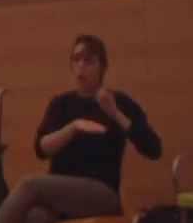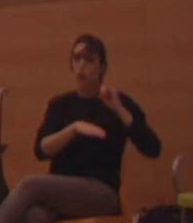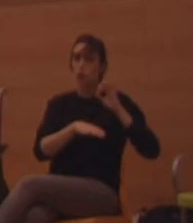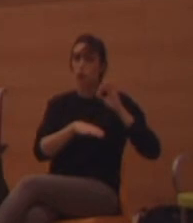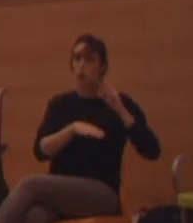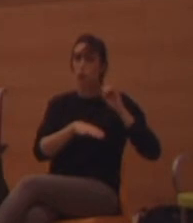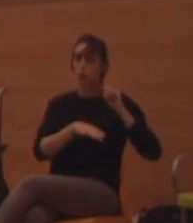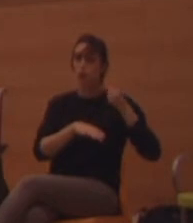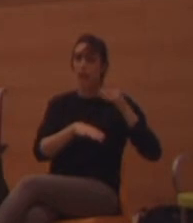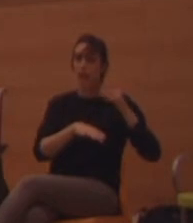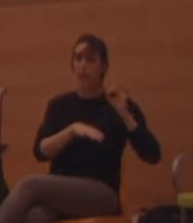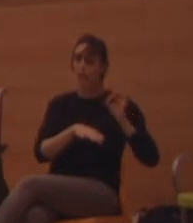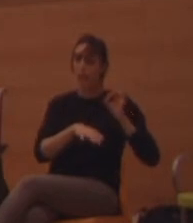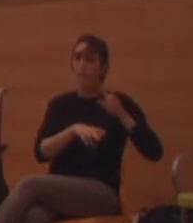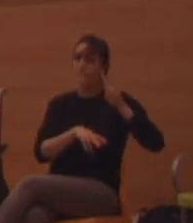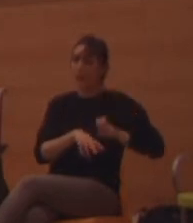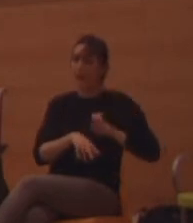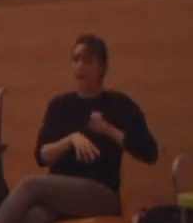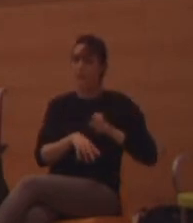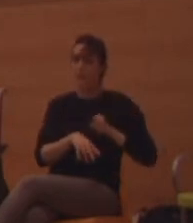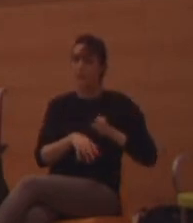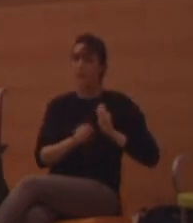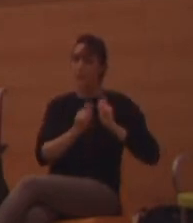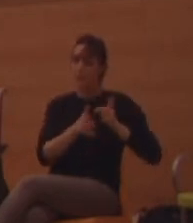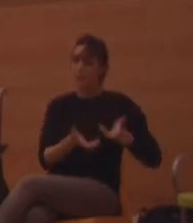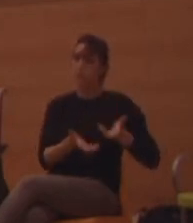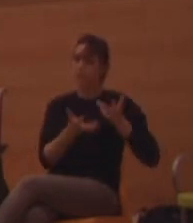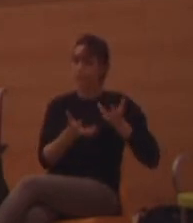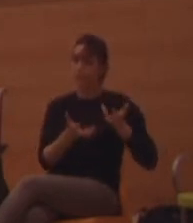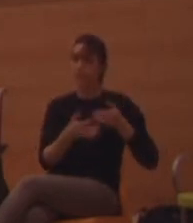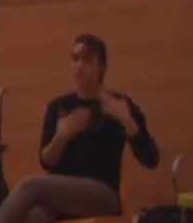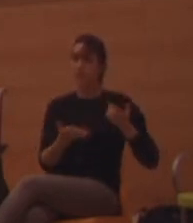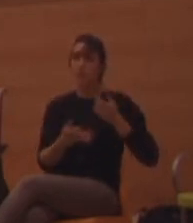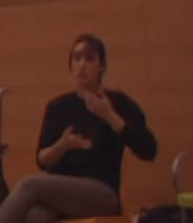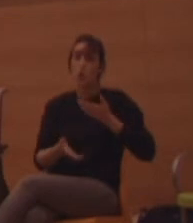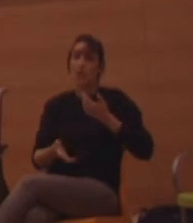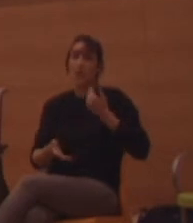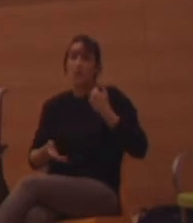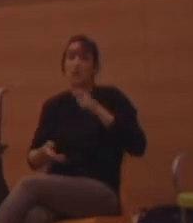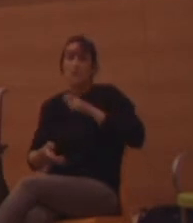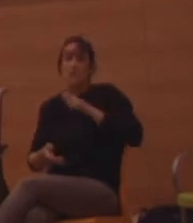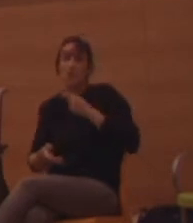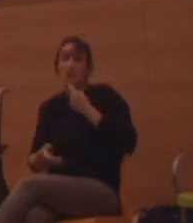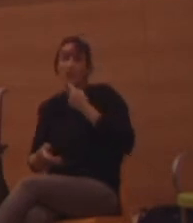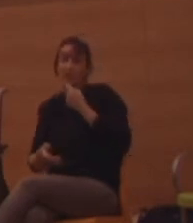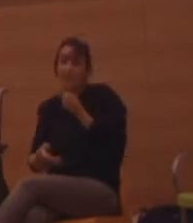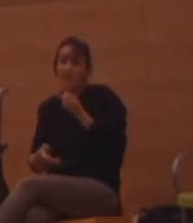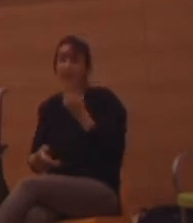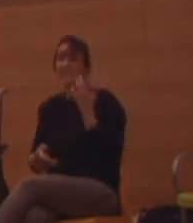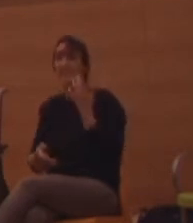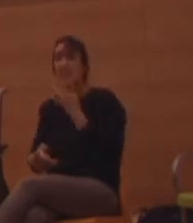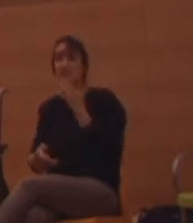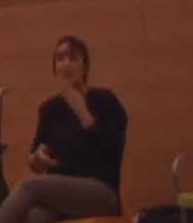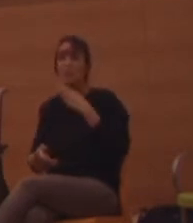alcohólica, son eficaces, Y entonces, lo que quiero decir, aparte de todo lo que se decía, yo siempre el betadine